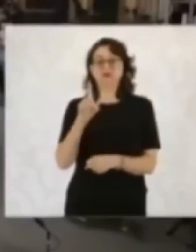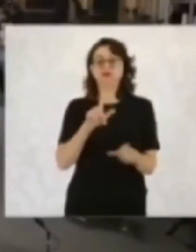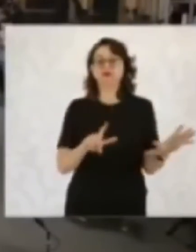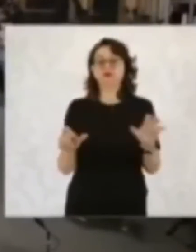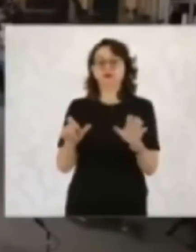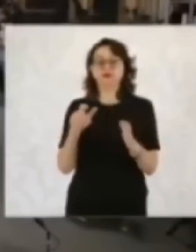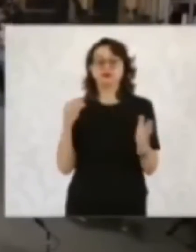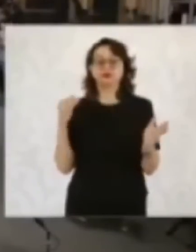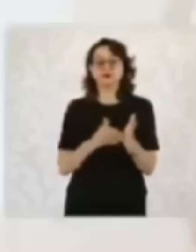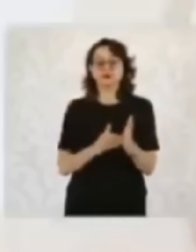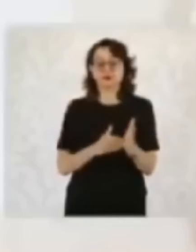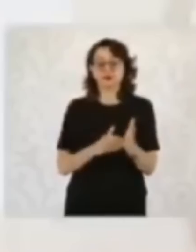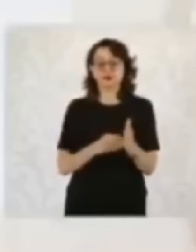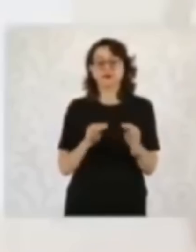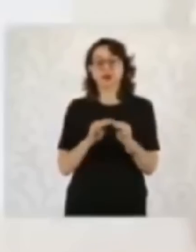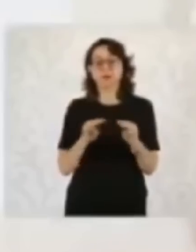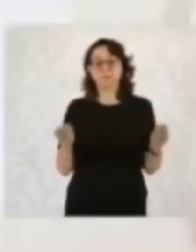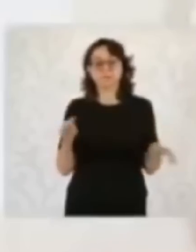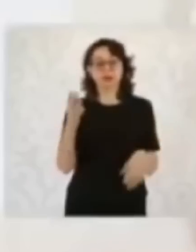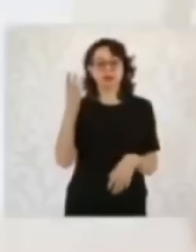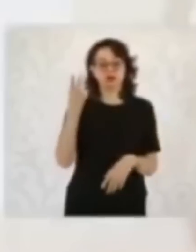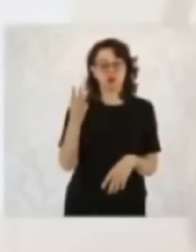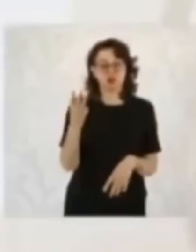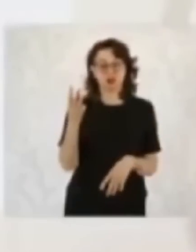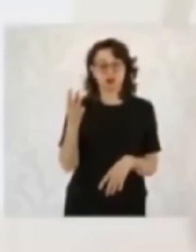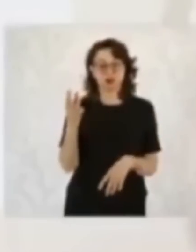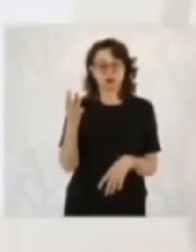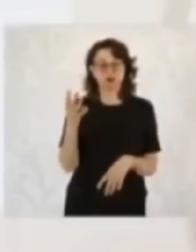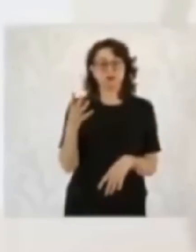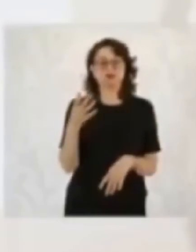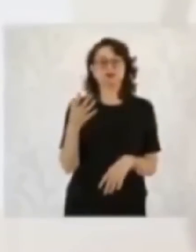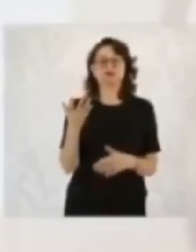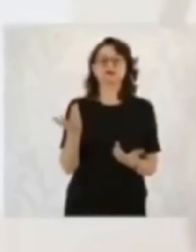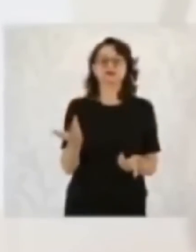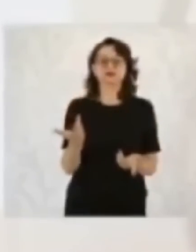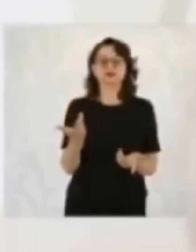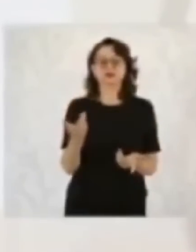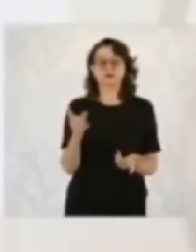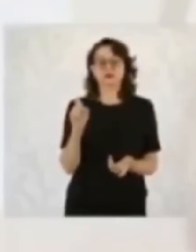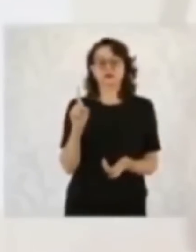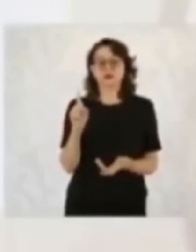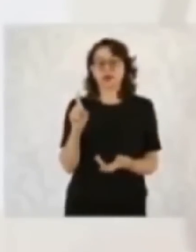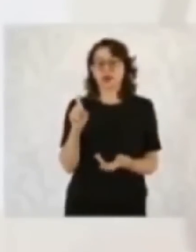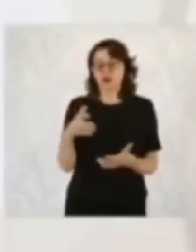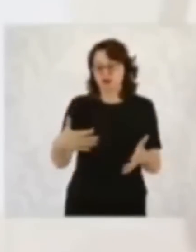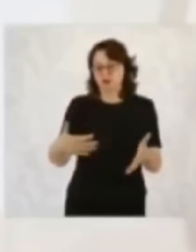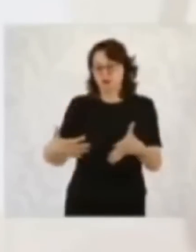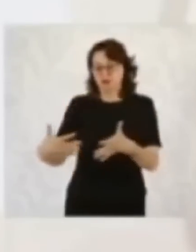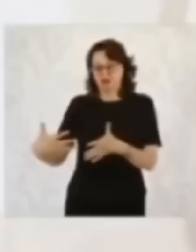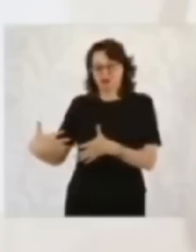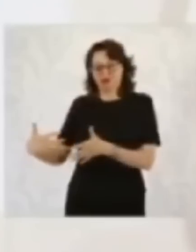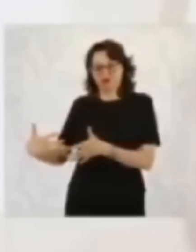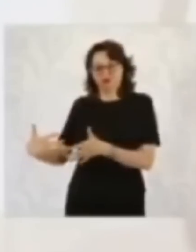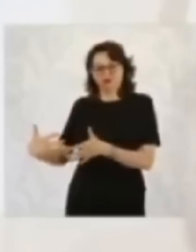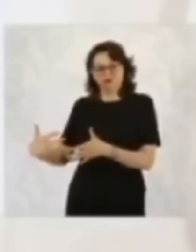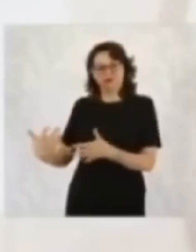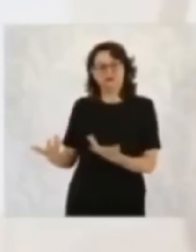700,000 metros cúbicos, está en la cuenca del acuerdo